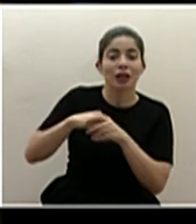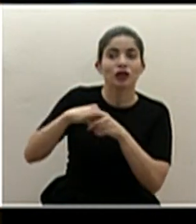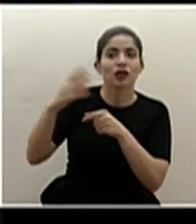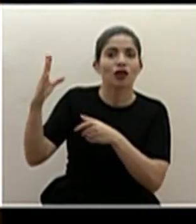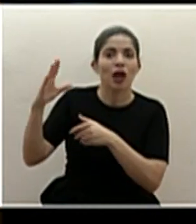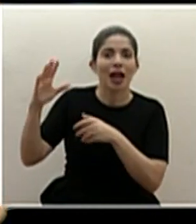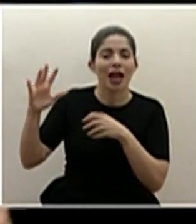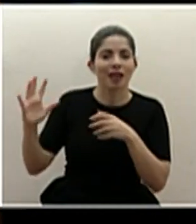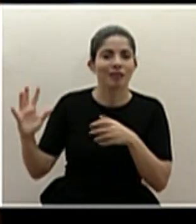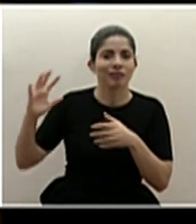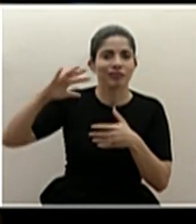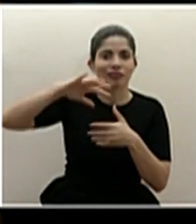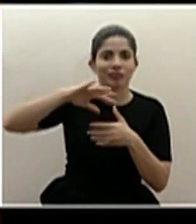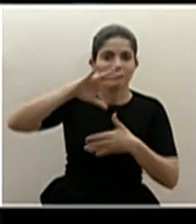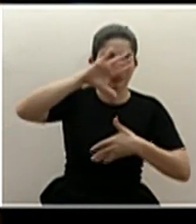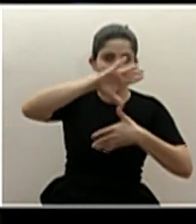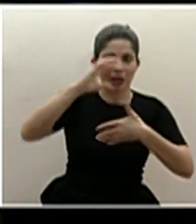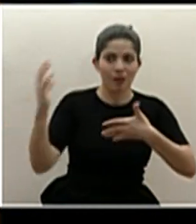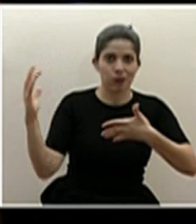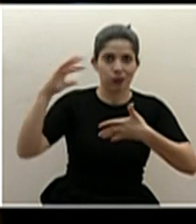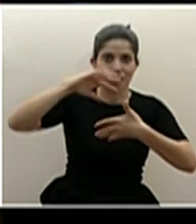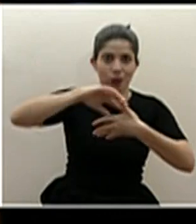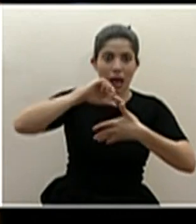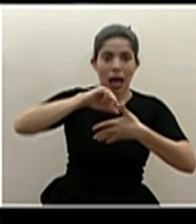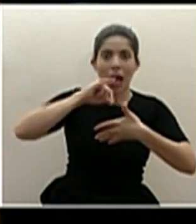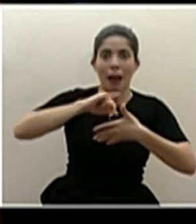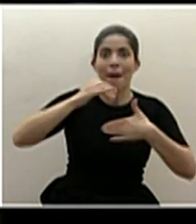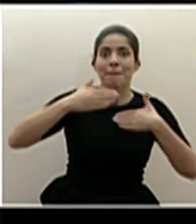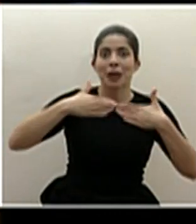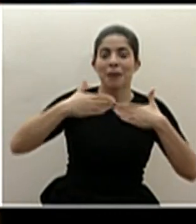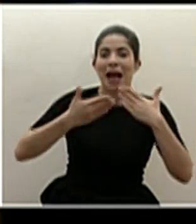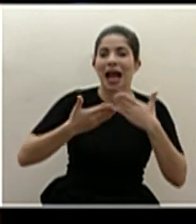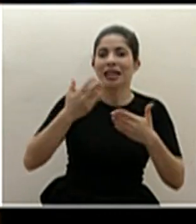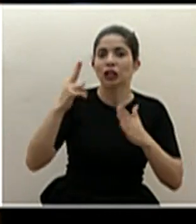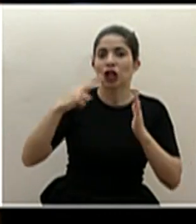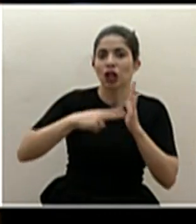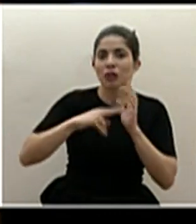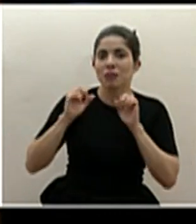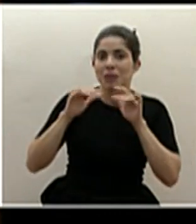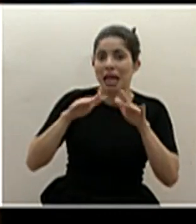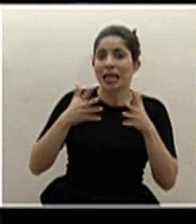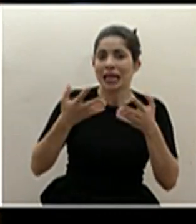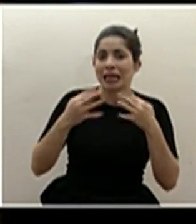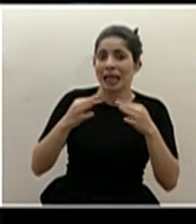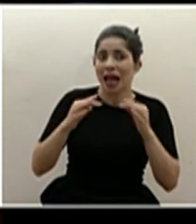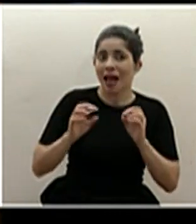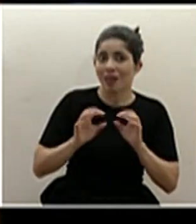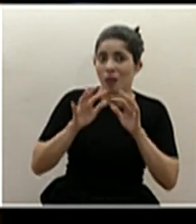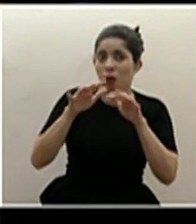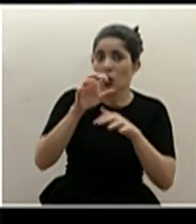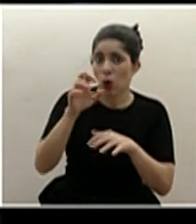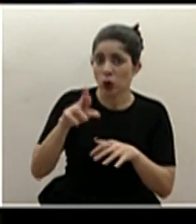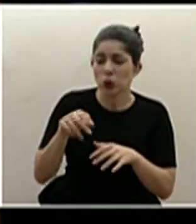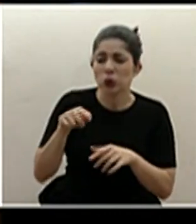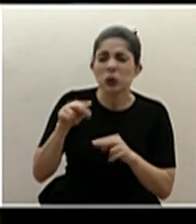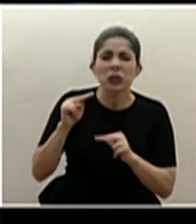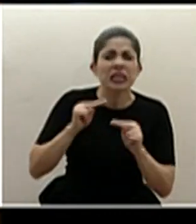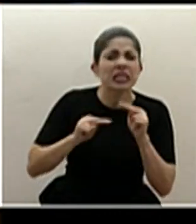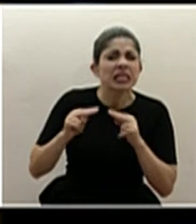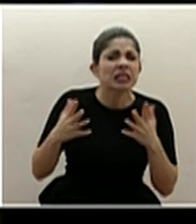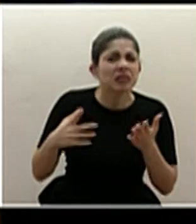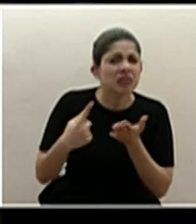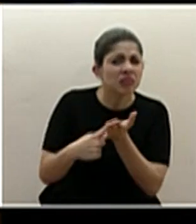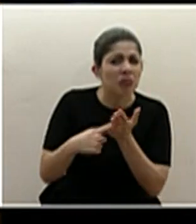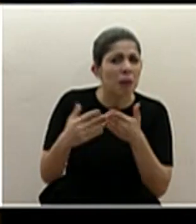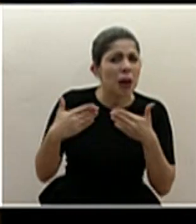de otras latitudes. ¿Cuál es la posición en este momento? ¿Qué se ha hablado, qué se ha negociado, qué se ha